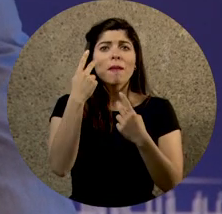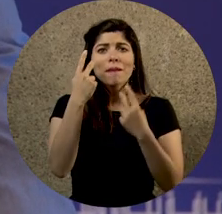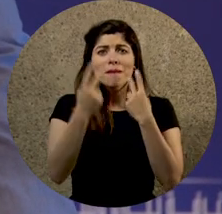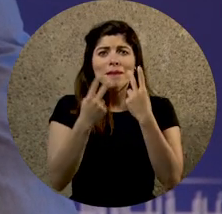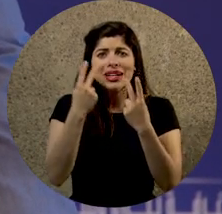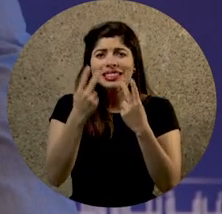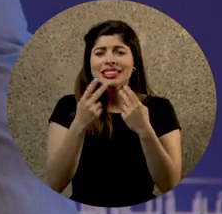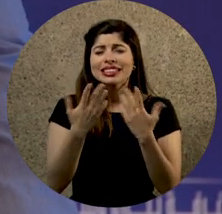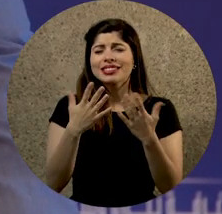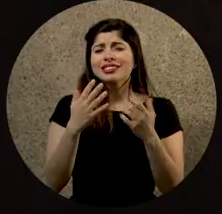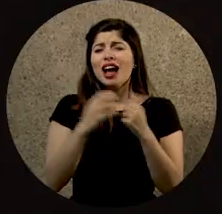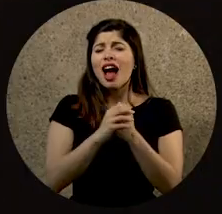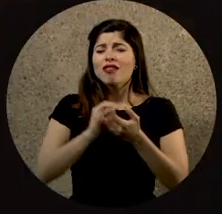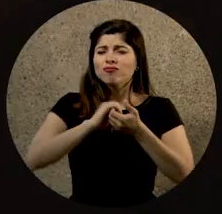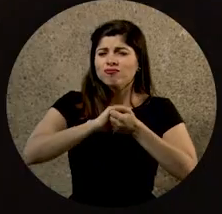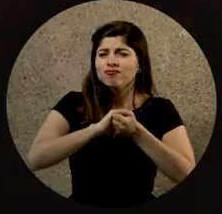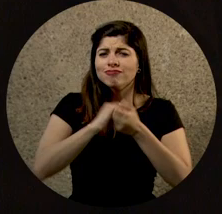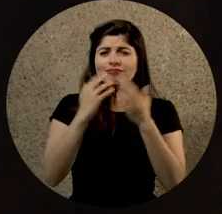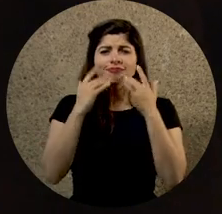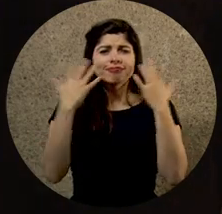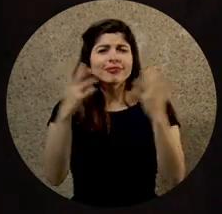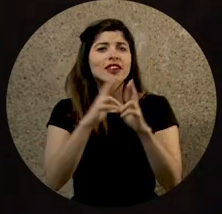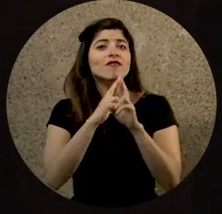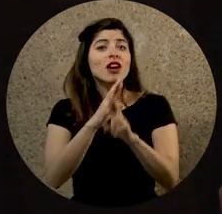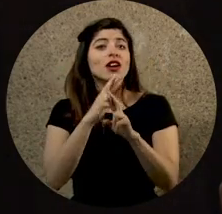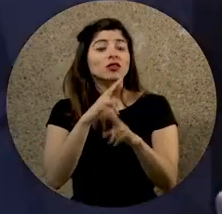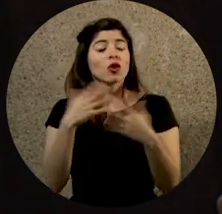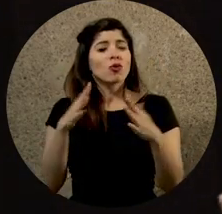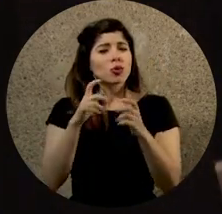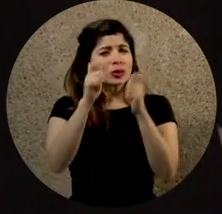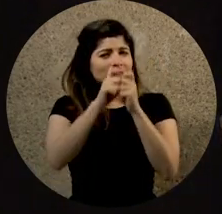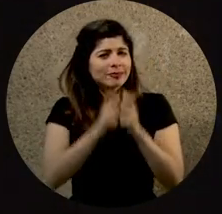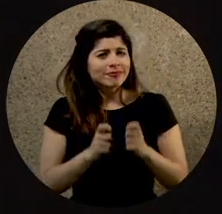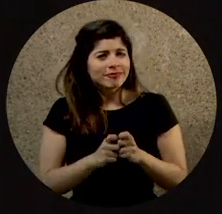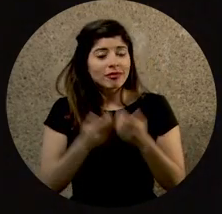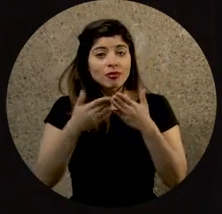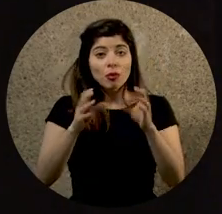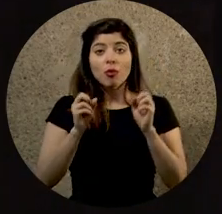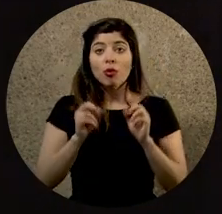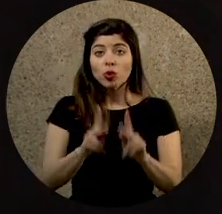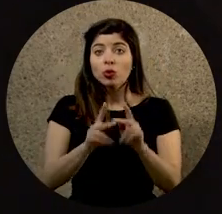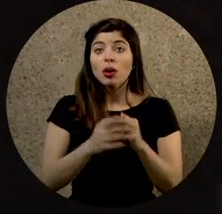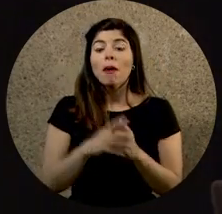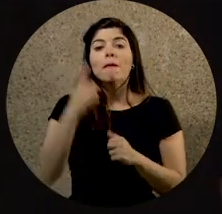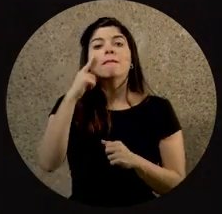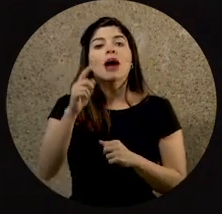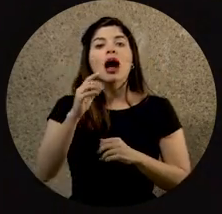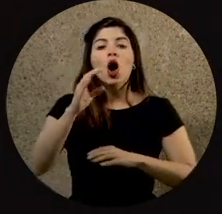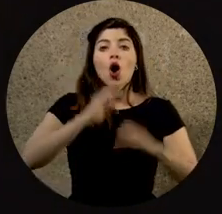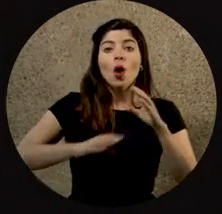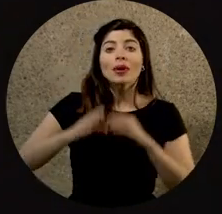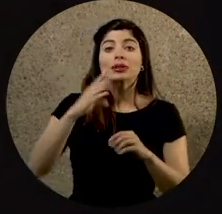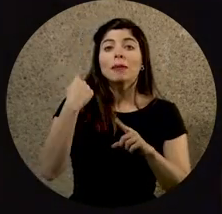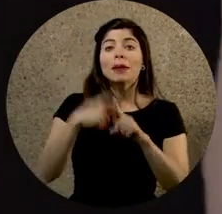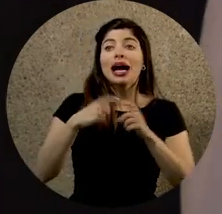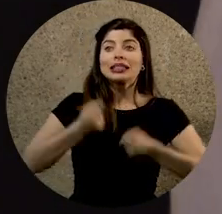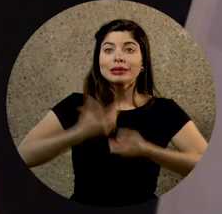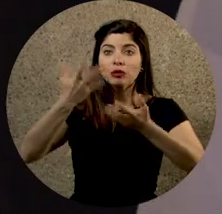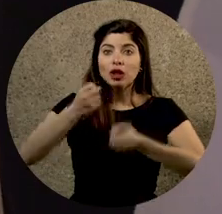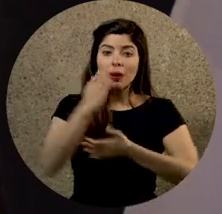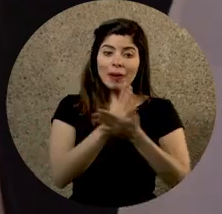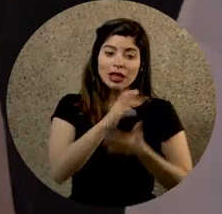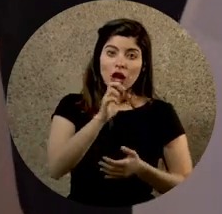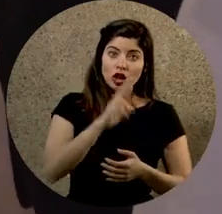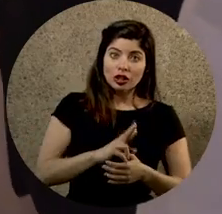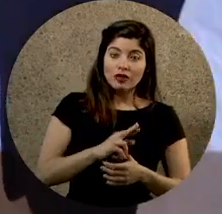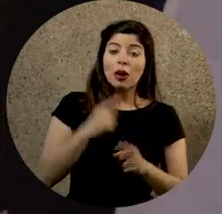visita fraterna, cálida, con resultados muy concretos. Abre posibilidades al comercio y las exportaciones de Costa